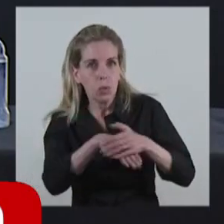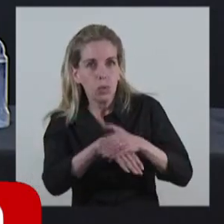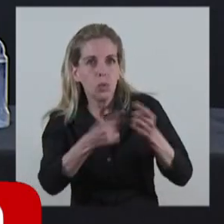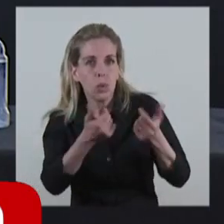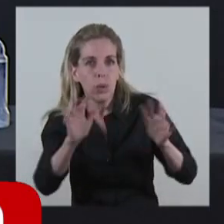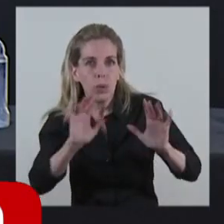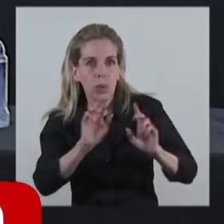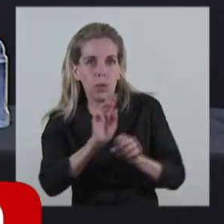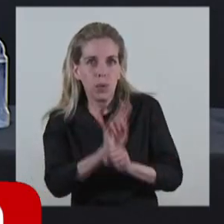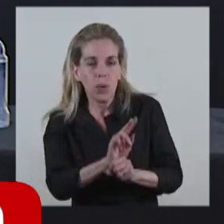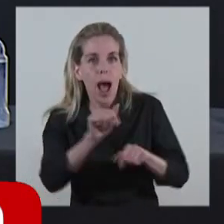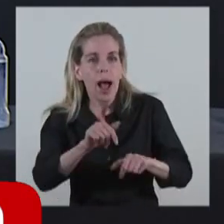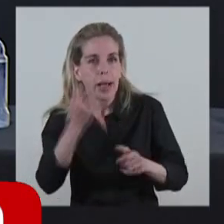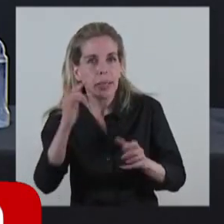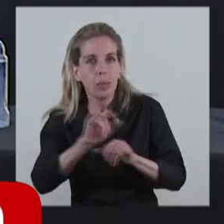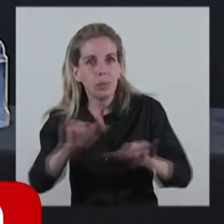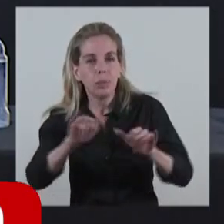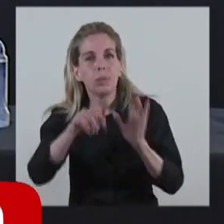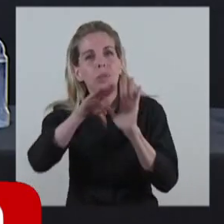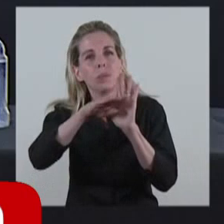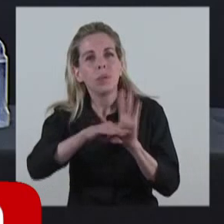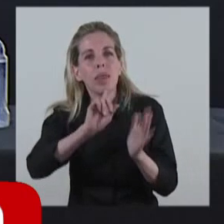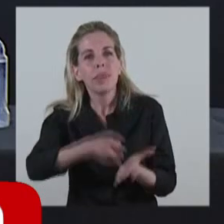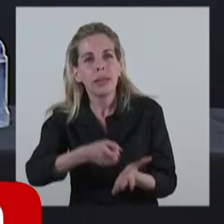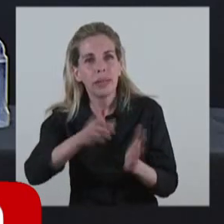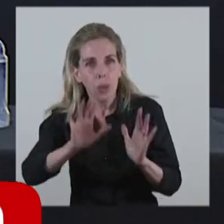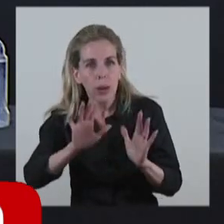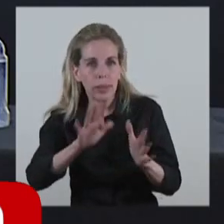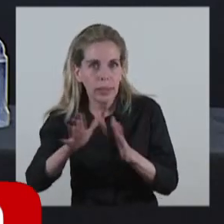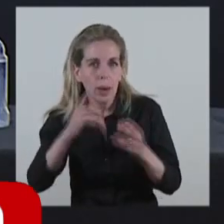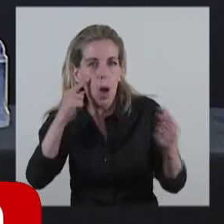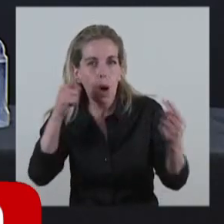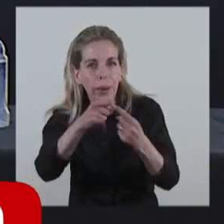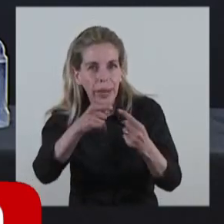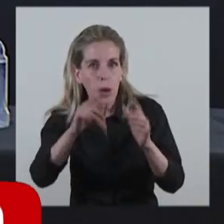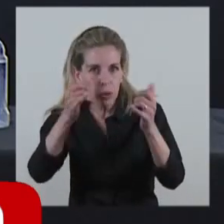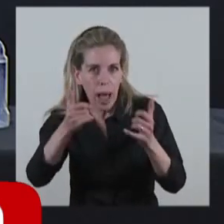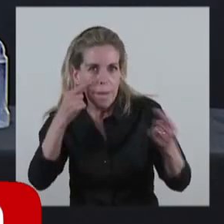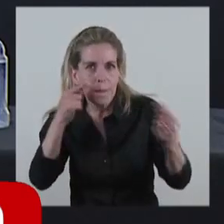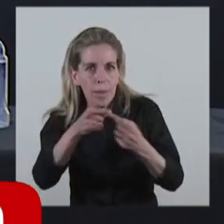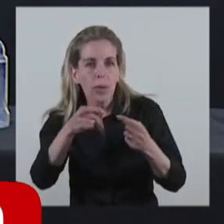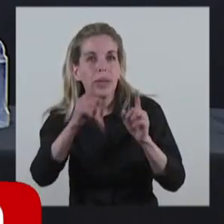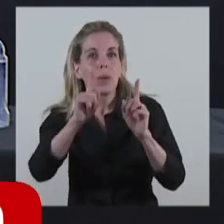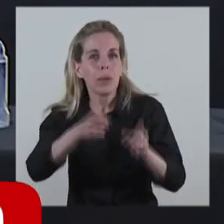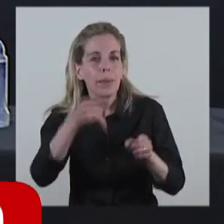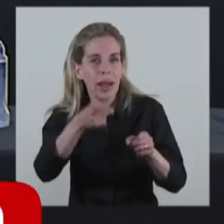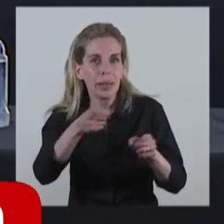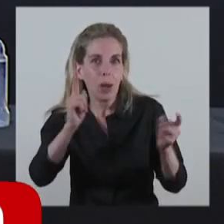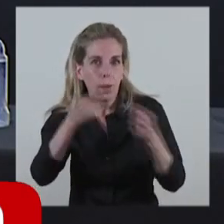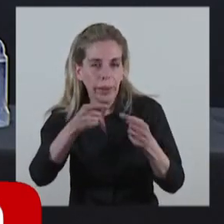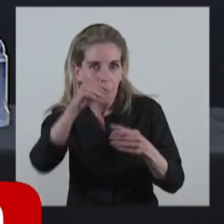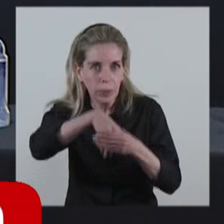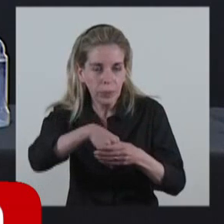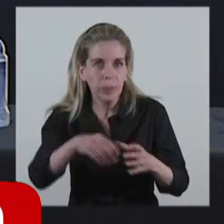se han presentado medidas que van en esa dirección, que tienen, entre otros objetivos, también ese objetivo.